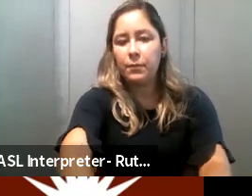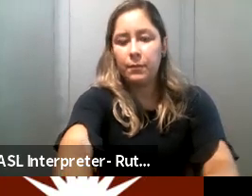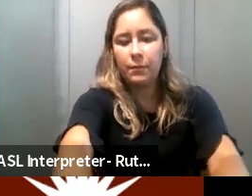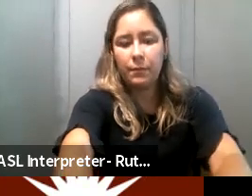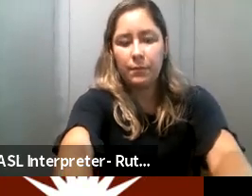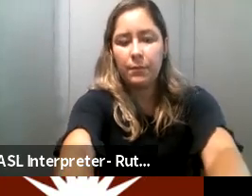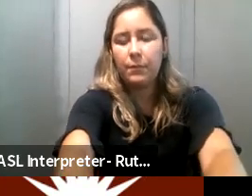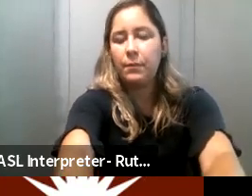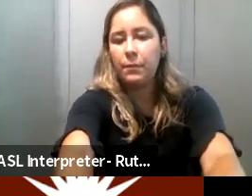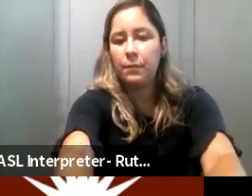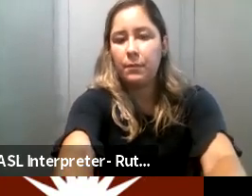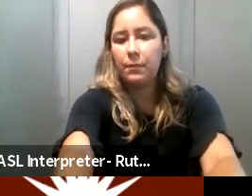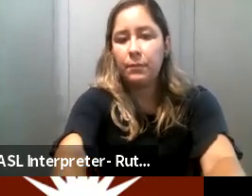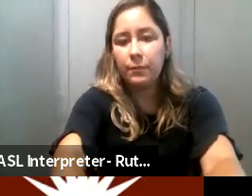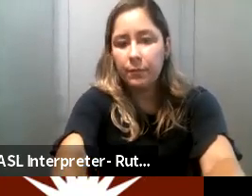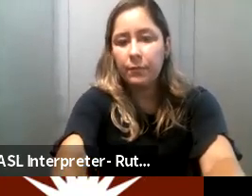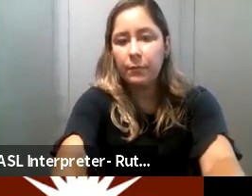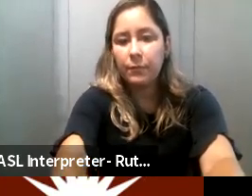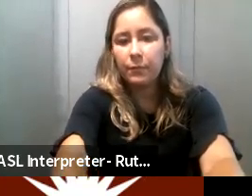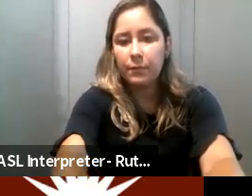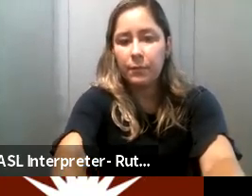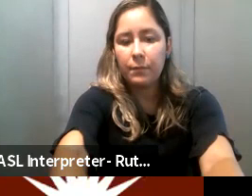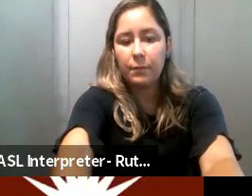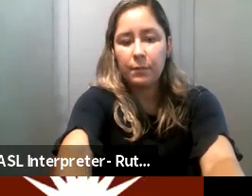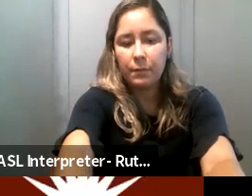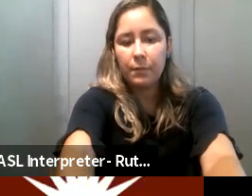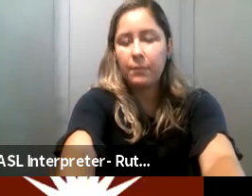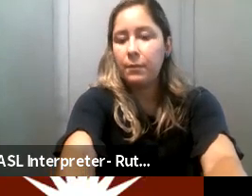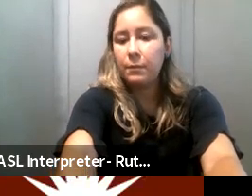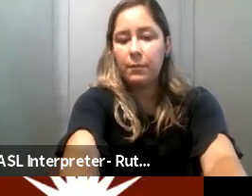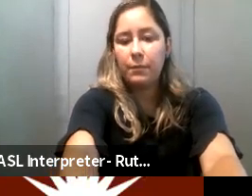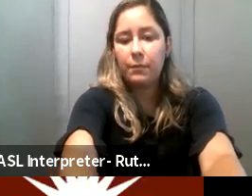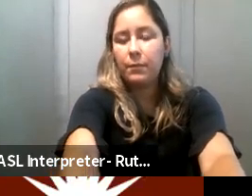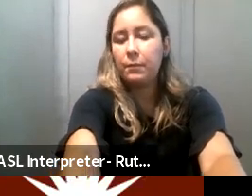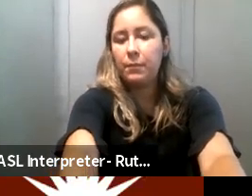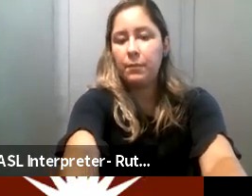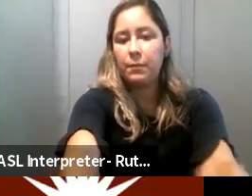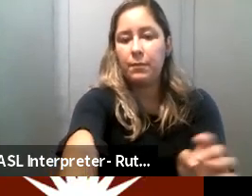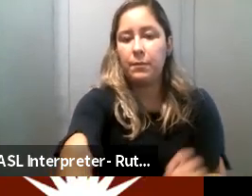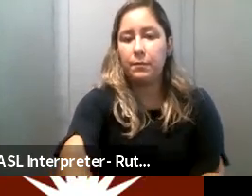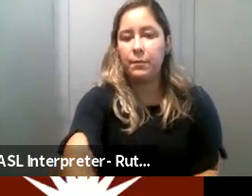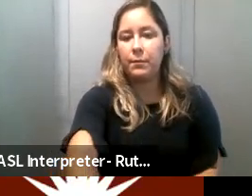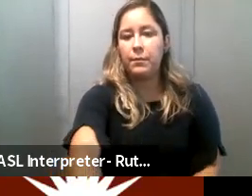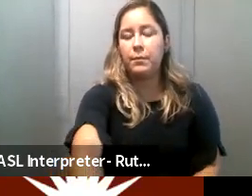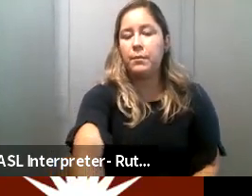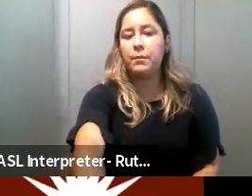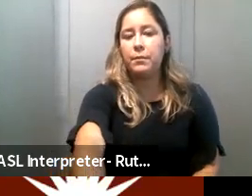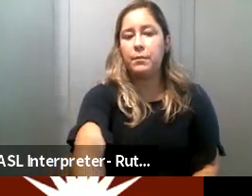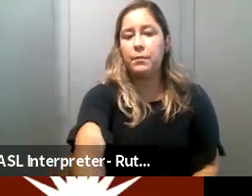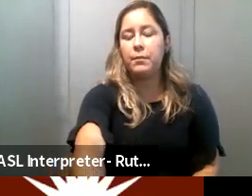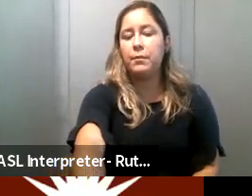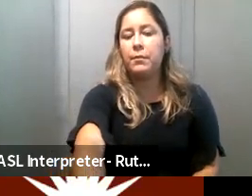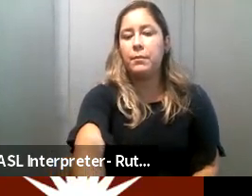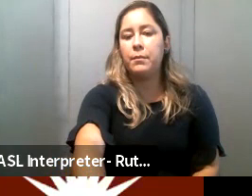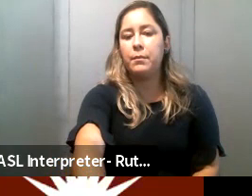Tal está como el programa que se diseñó, que se llama CAM, Centroamérica Menor. Esto